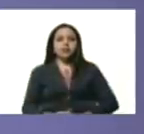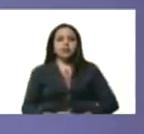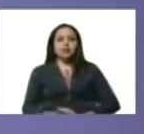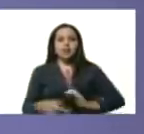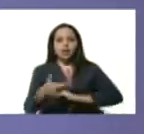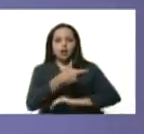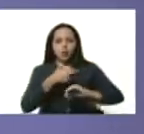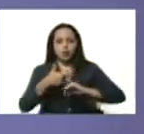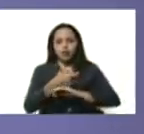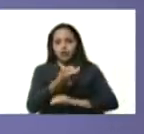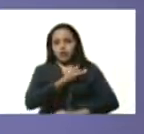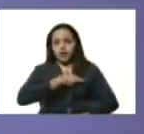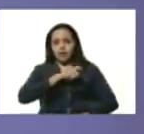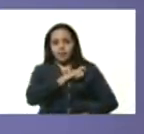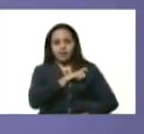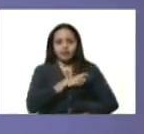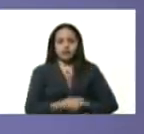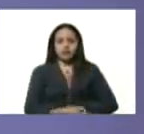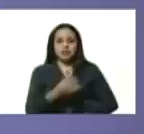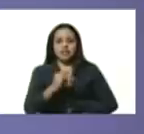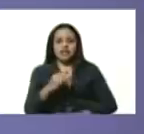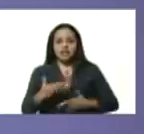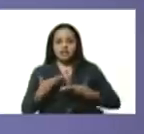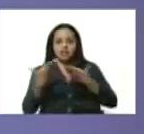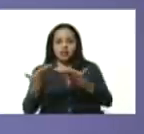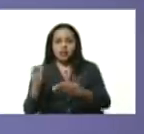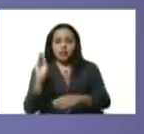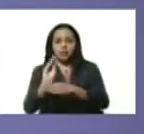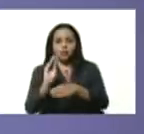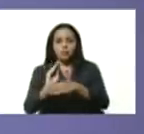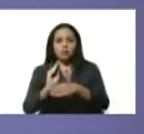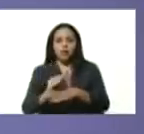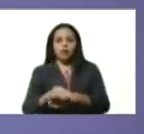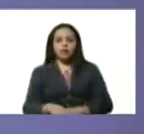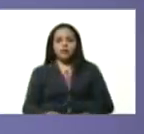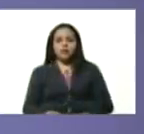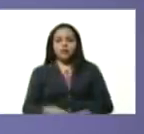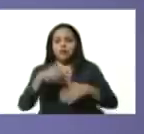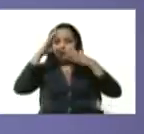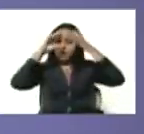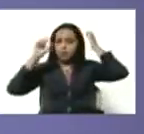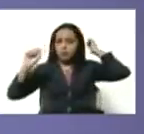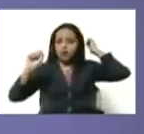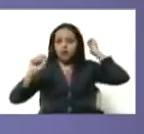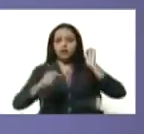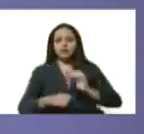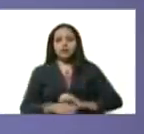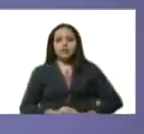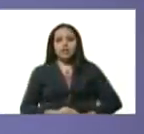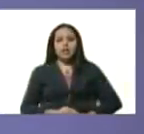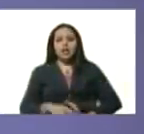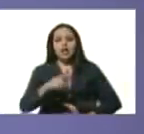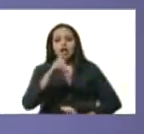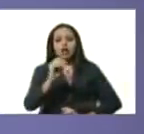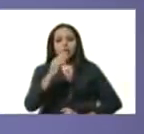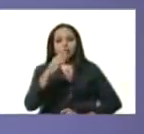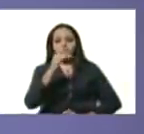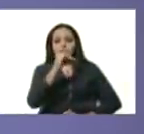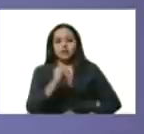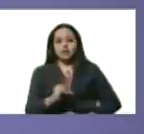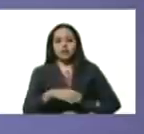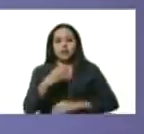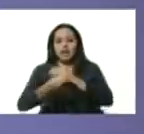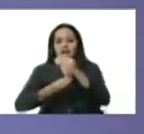de España, que ofrece este asilo diplomático a Leopoldo López en función de todo este